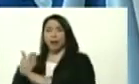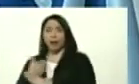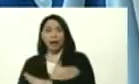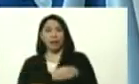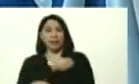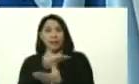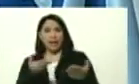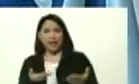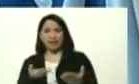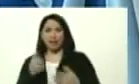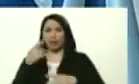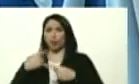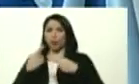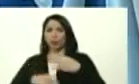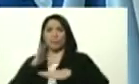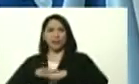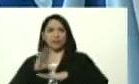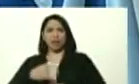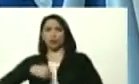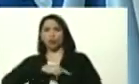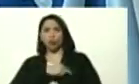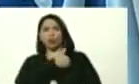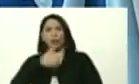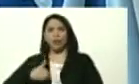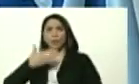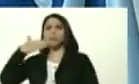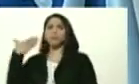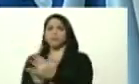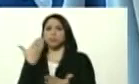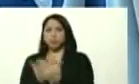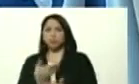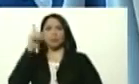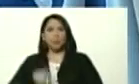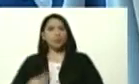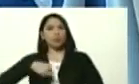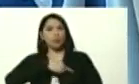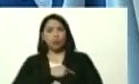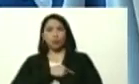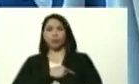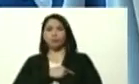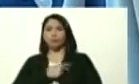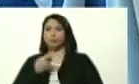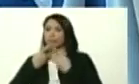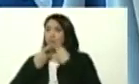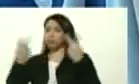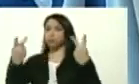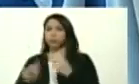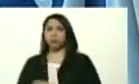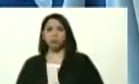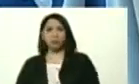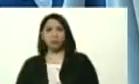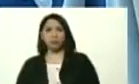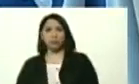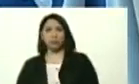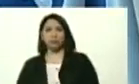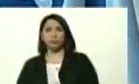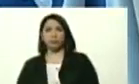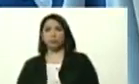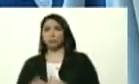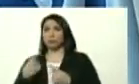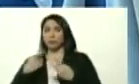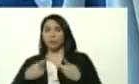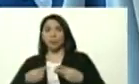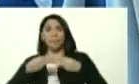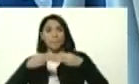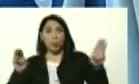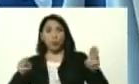hechos repudiables creemos fundamental, y así lo hemos manifestado e insistido